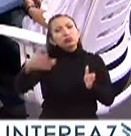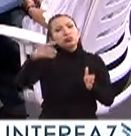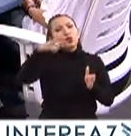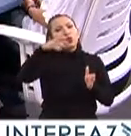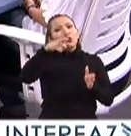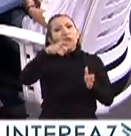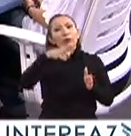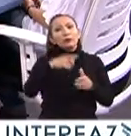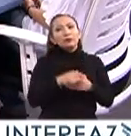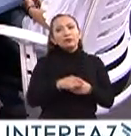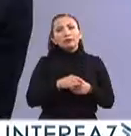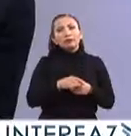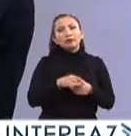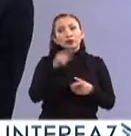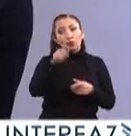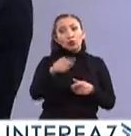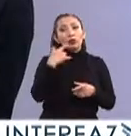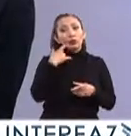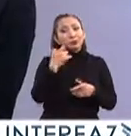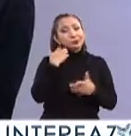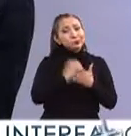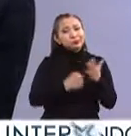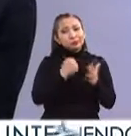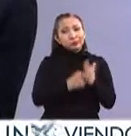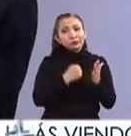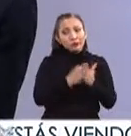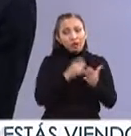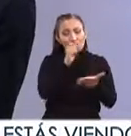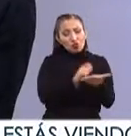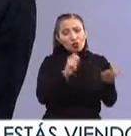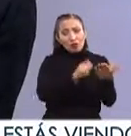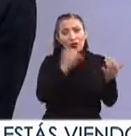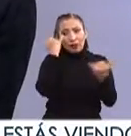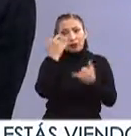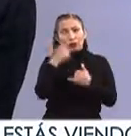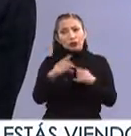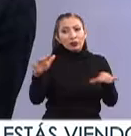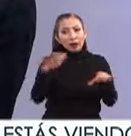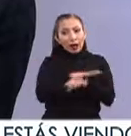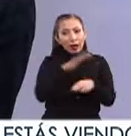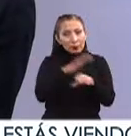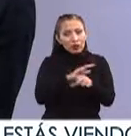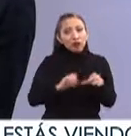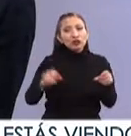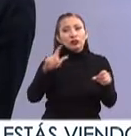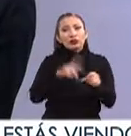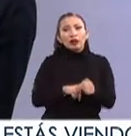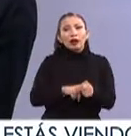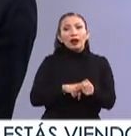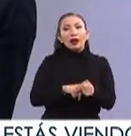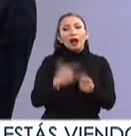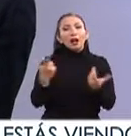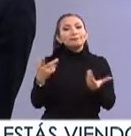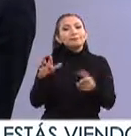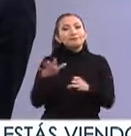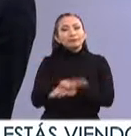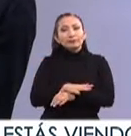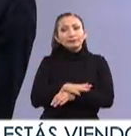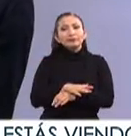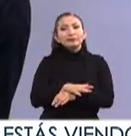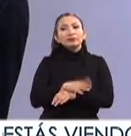principales luchas dentro de las composiciones, pues era eso, ¿no? Los cambios sociales, los